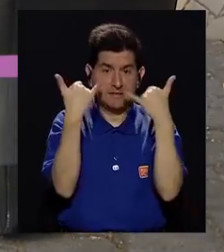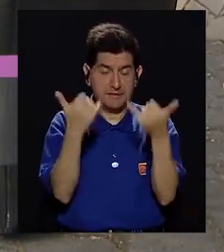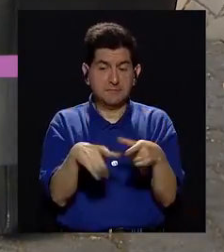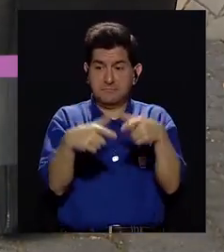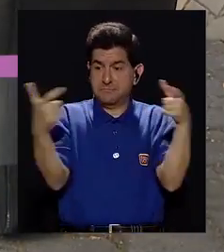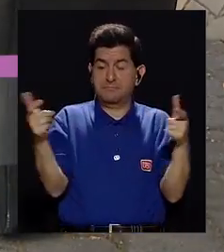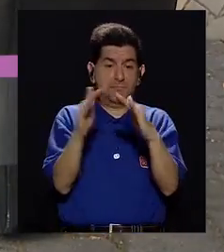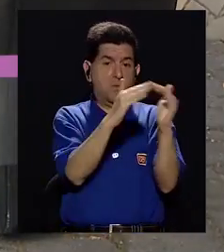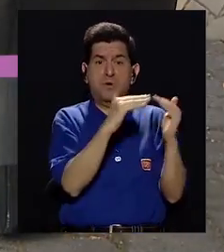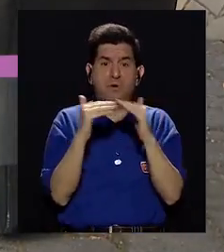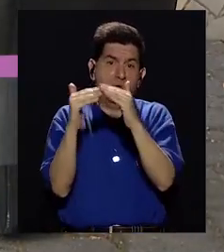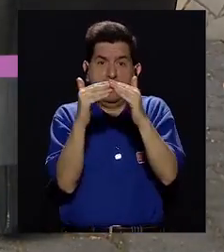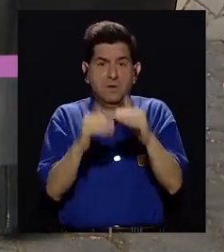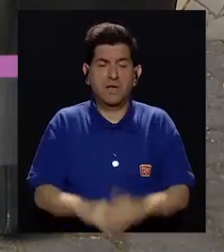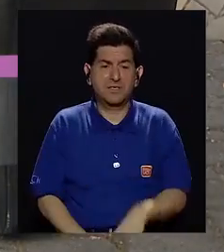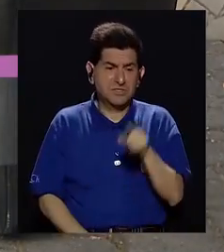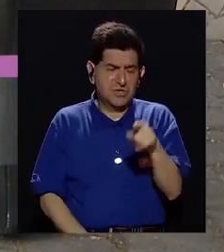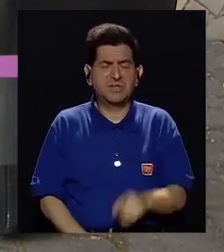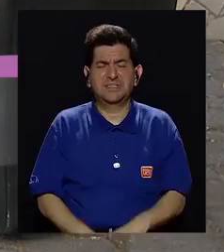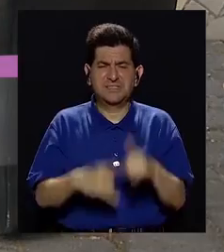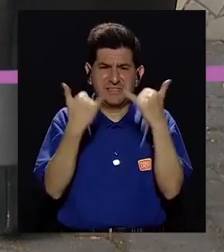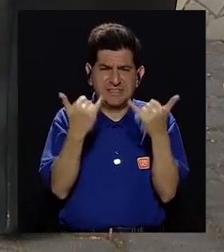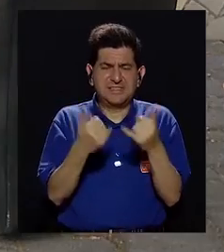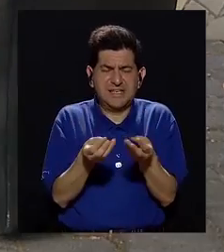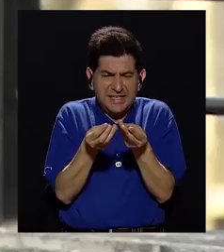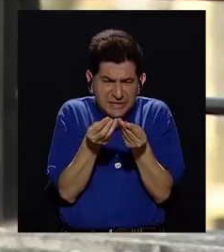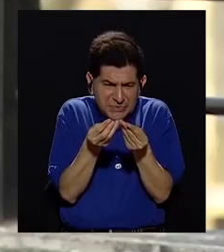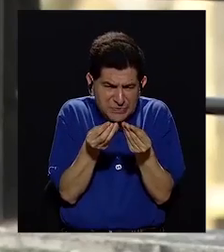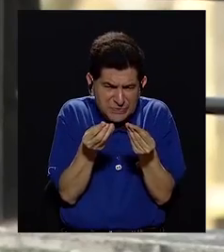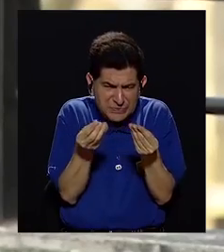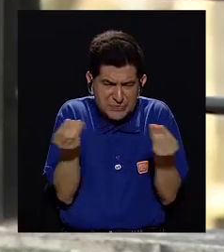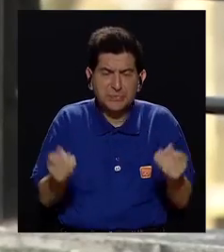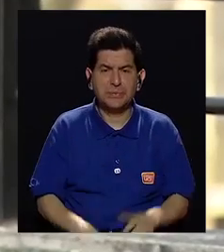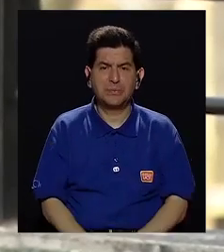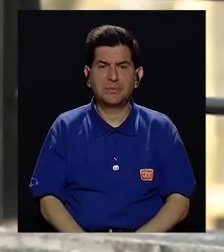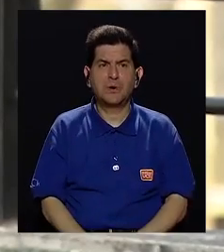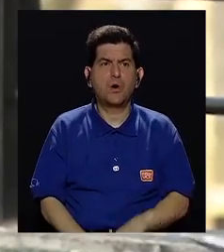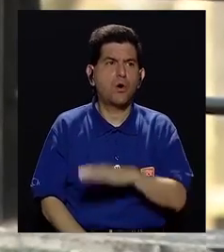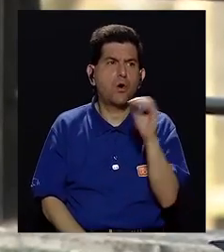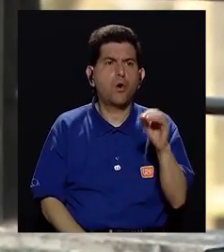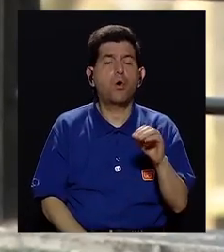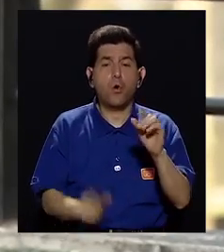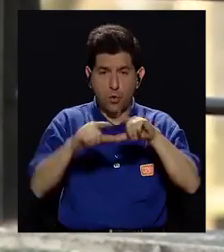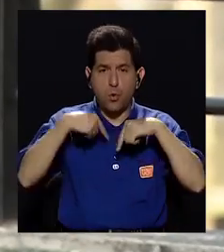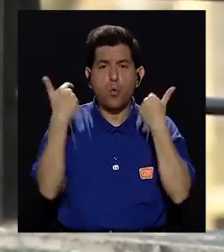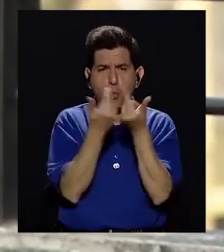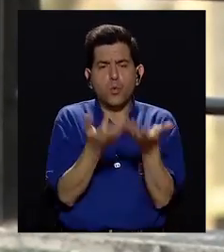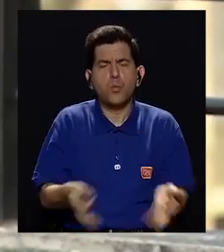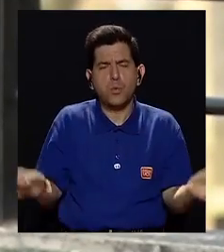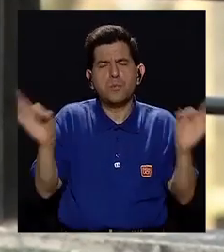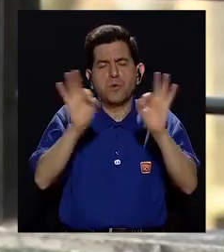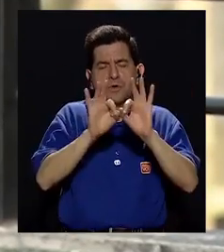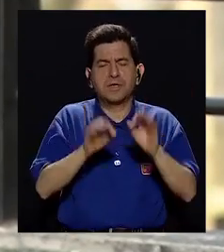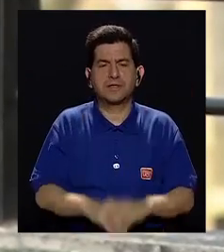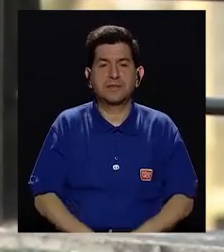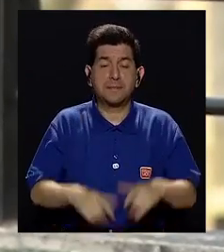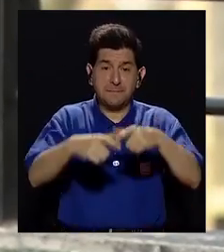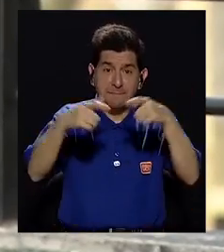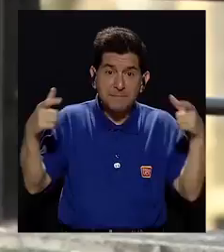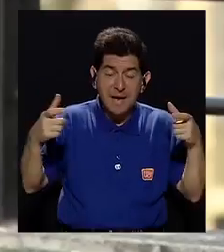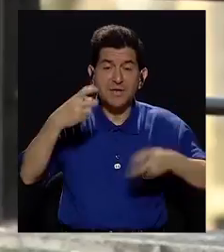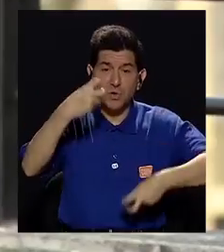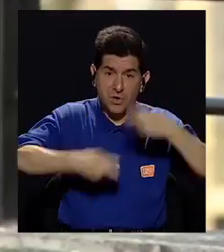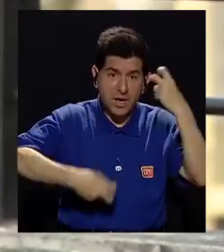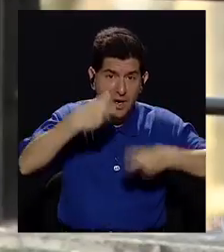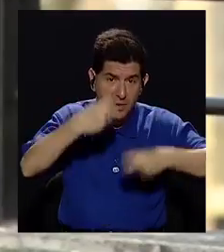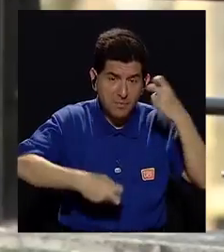cuando ya la mayoría de la población empieza a gastarse. La mayoría no, un grupo significativo, por decirlo así. La mayoría